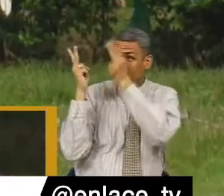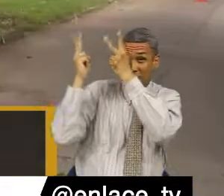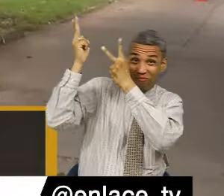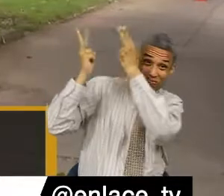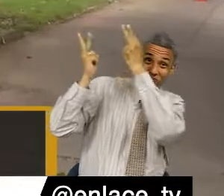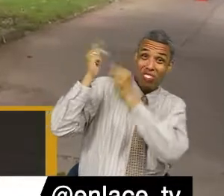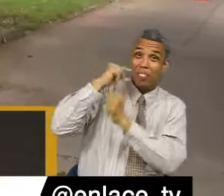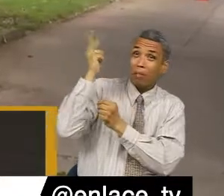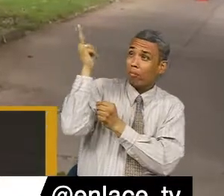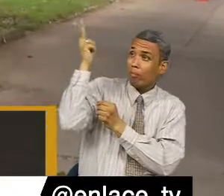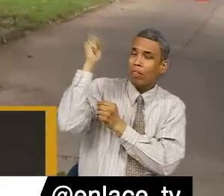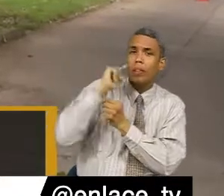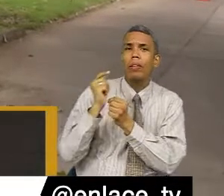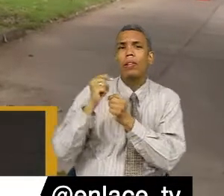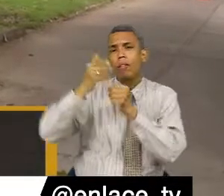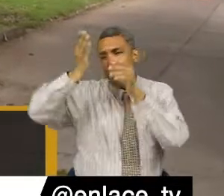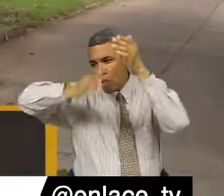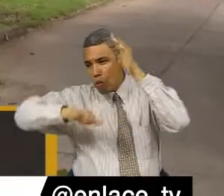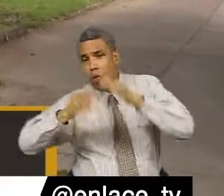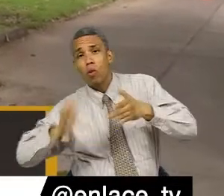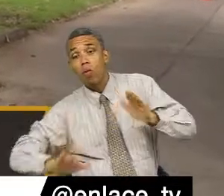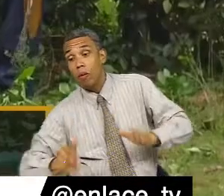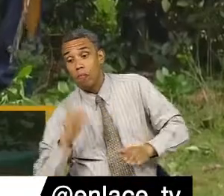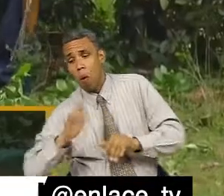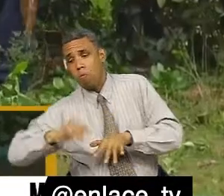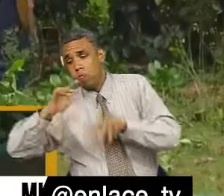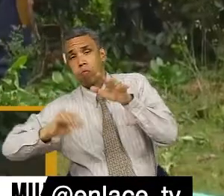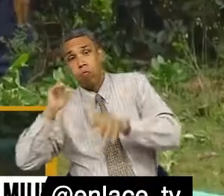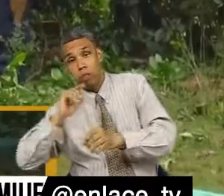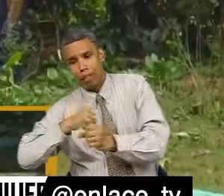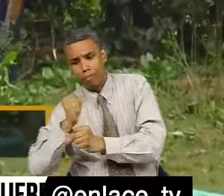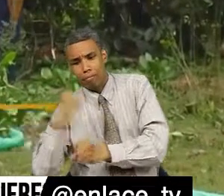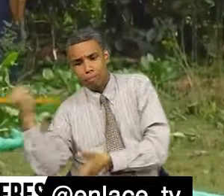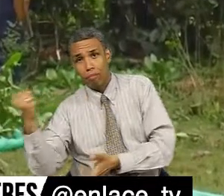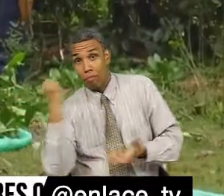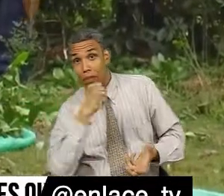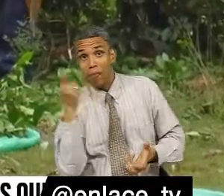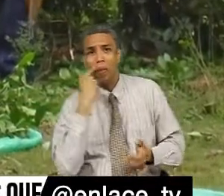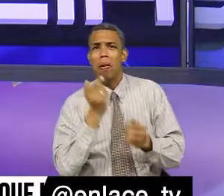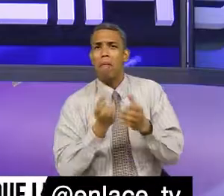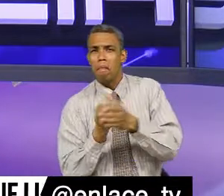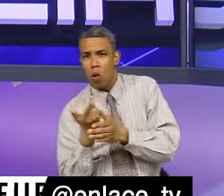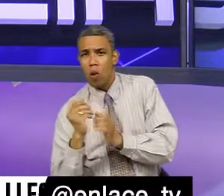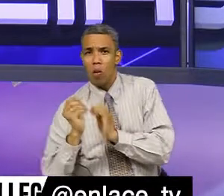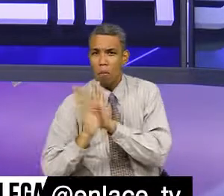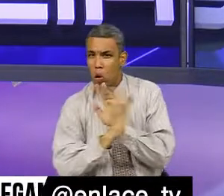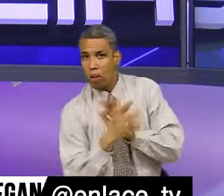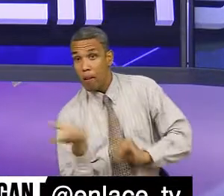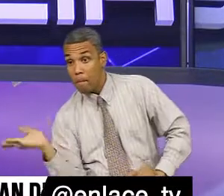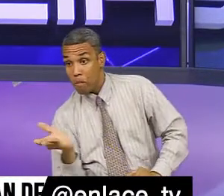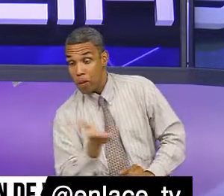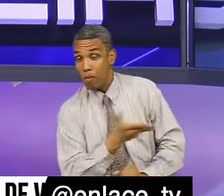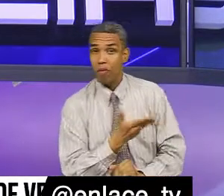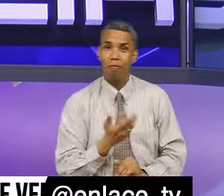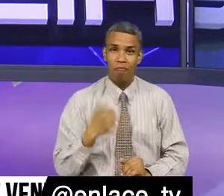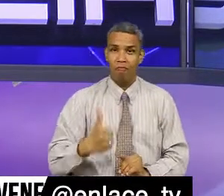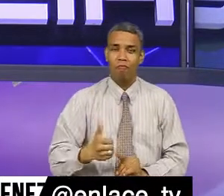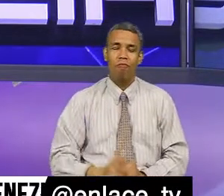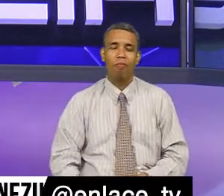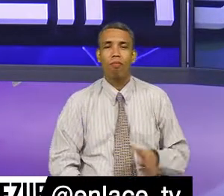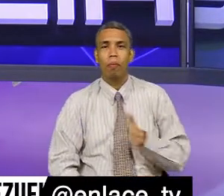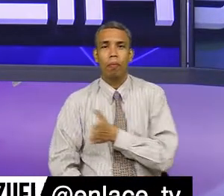donde se va a botar. La jornada contó con actividades especiales de poda en los jardines. Los integrantes del